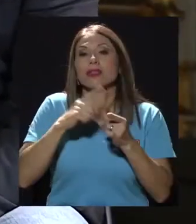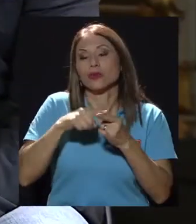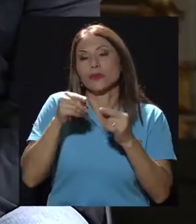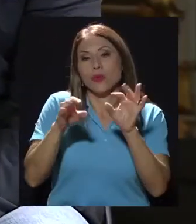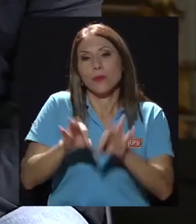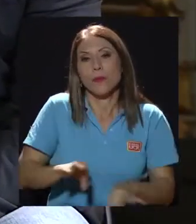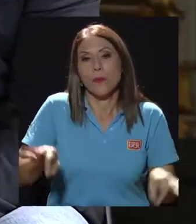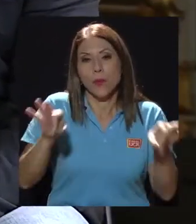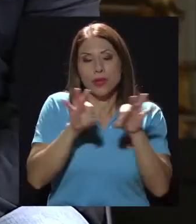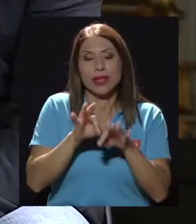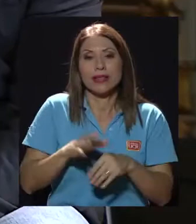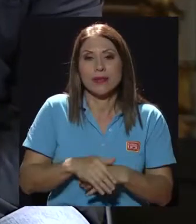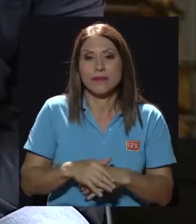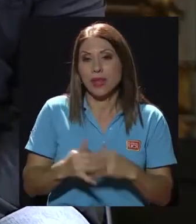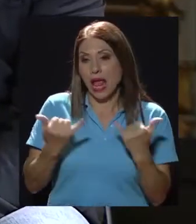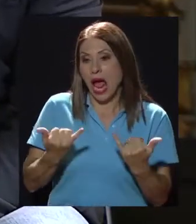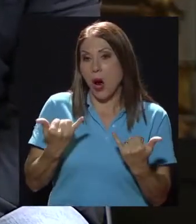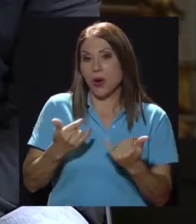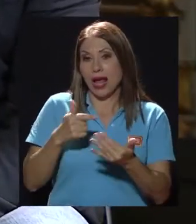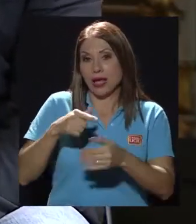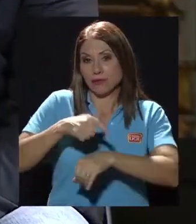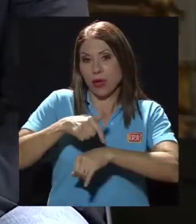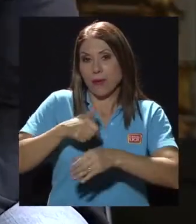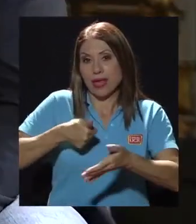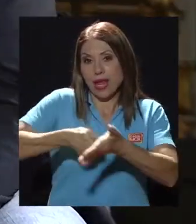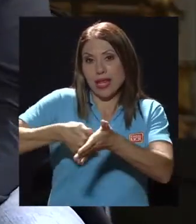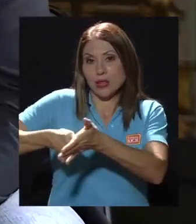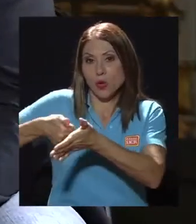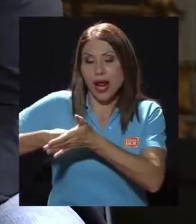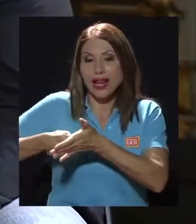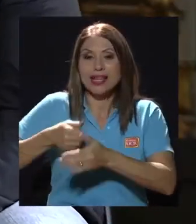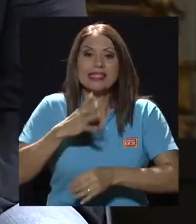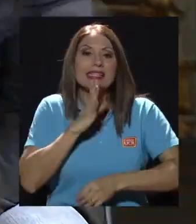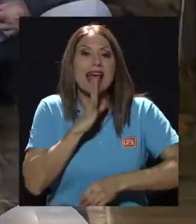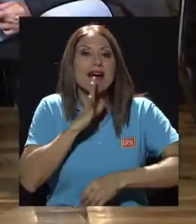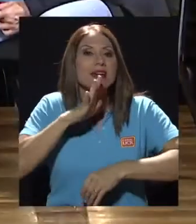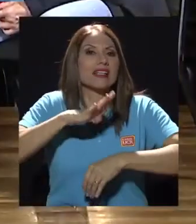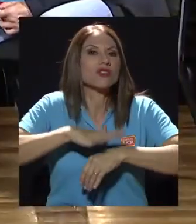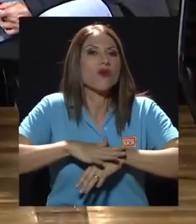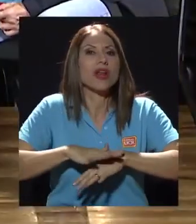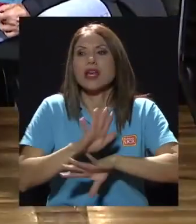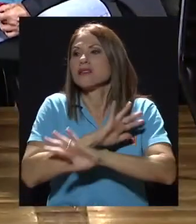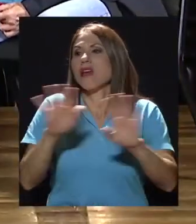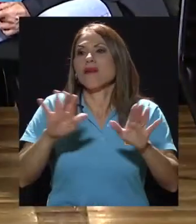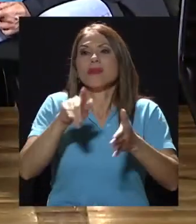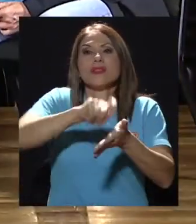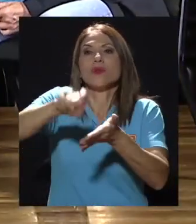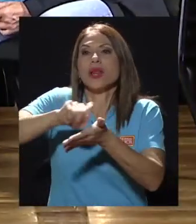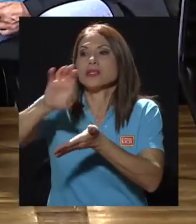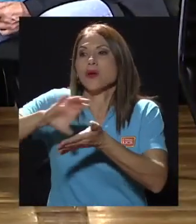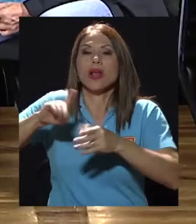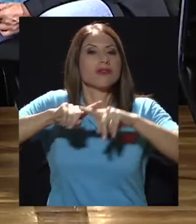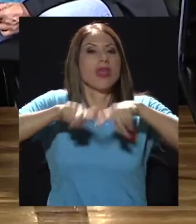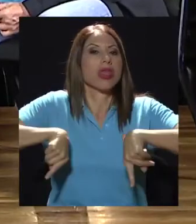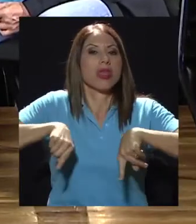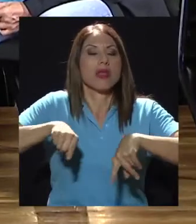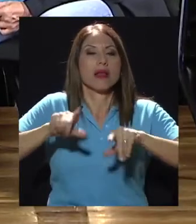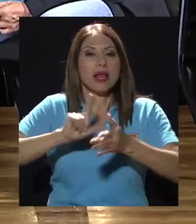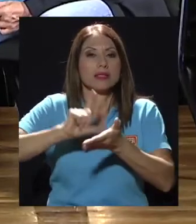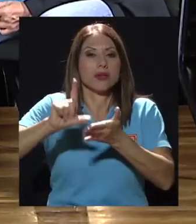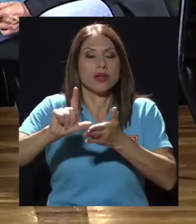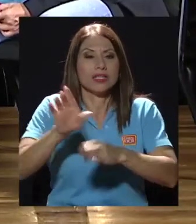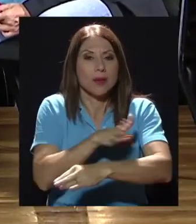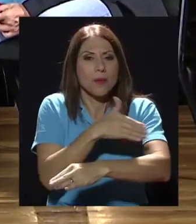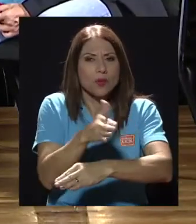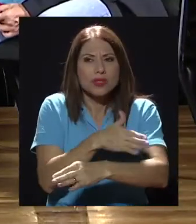la música, sí, ahora que estamos en campaña electoral, se habla de quitar las lecciones de música. Sí, se habla, visto. Y se habla también de las orquestas,